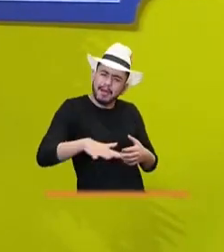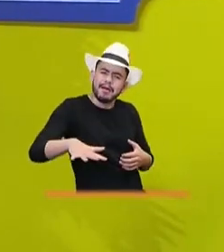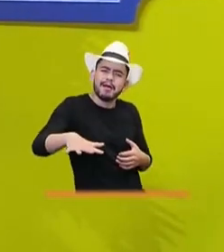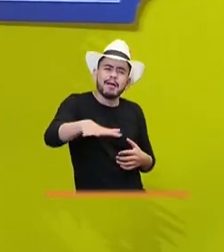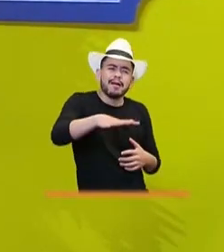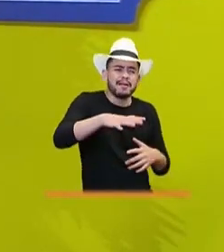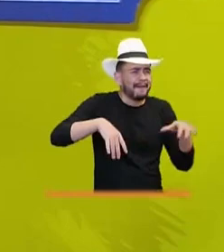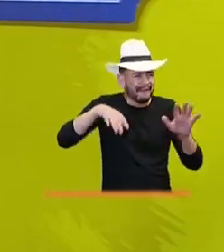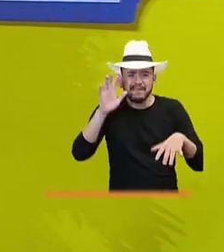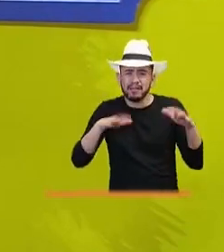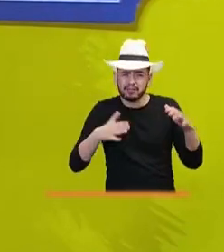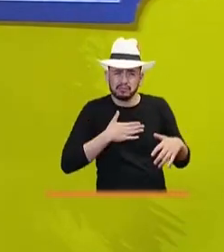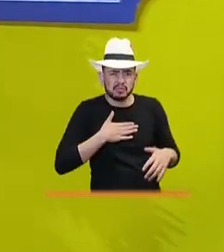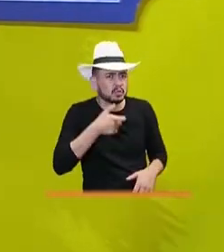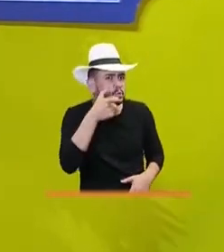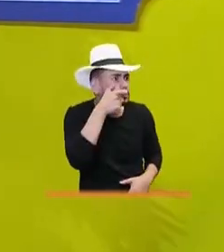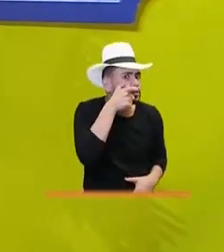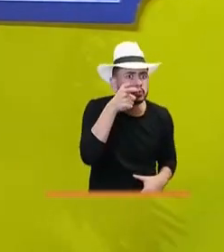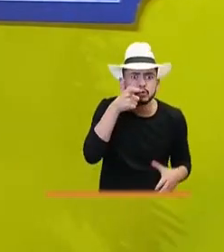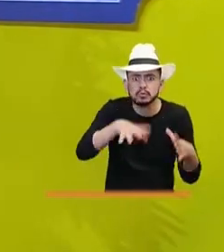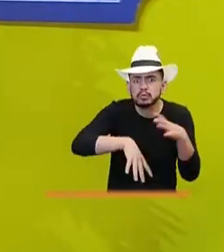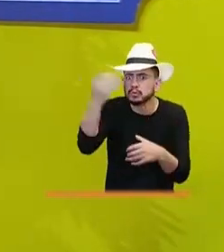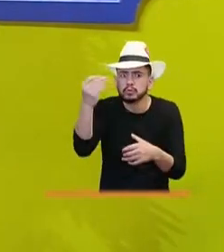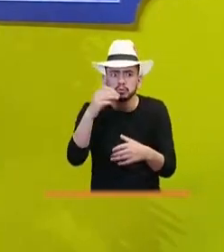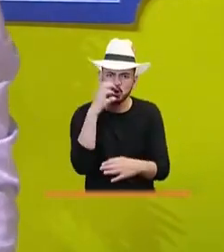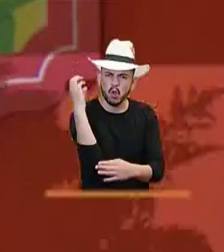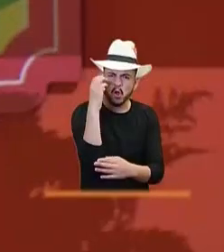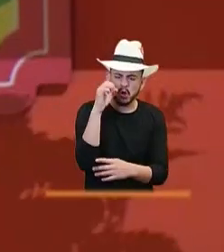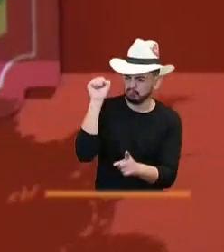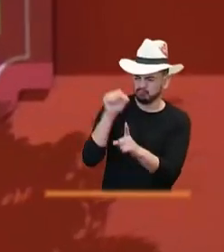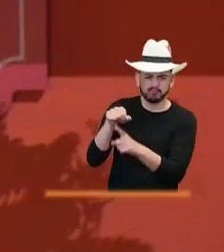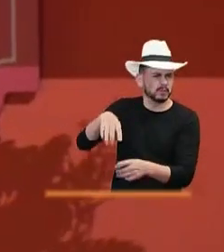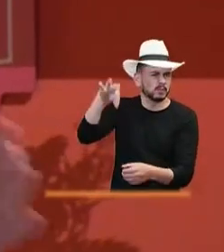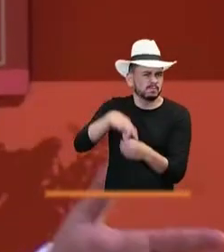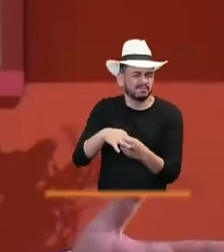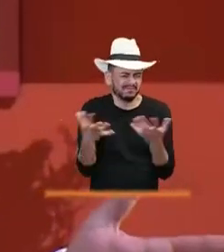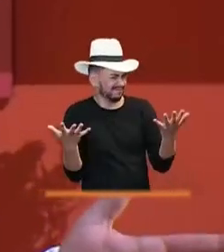de afuera que las del propio país.